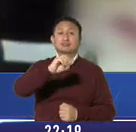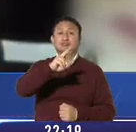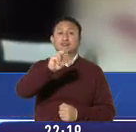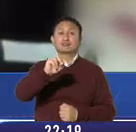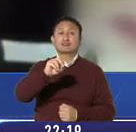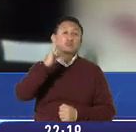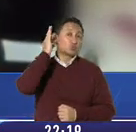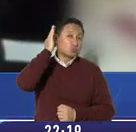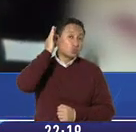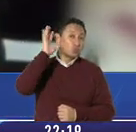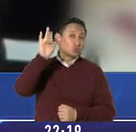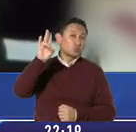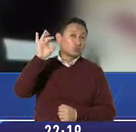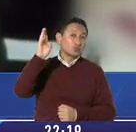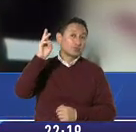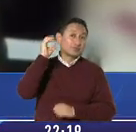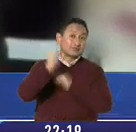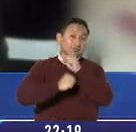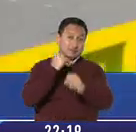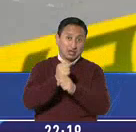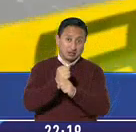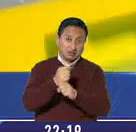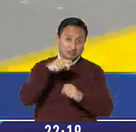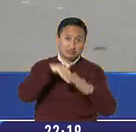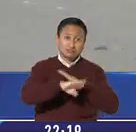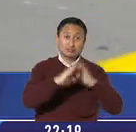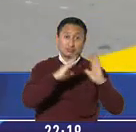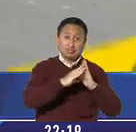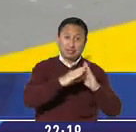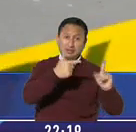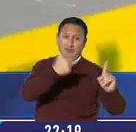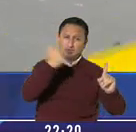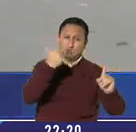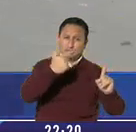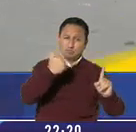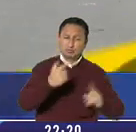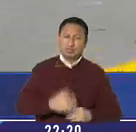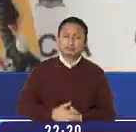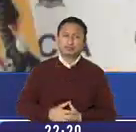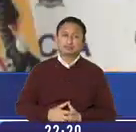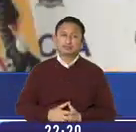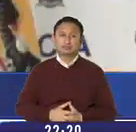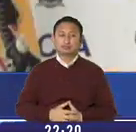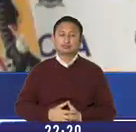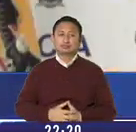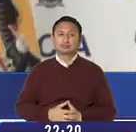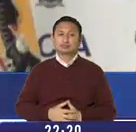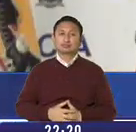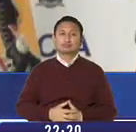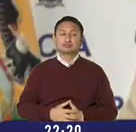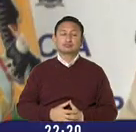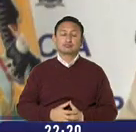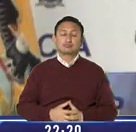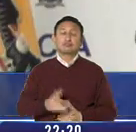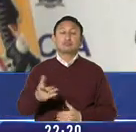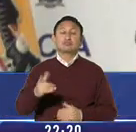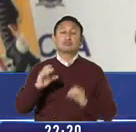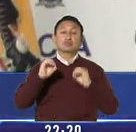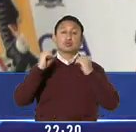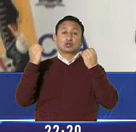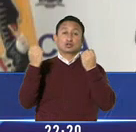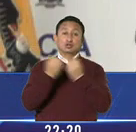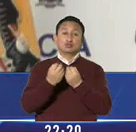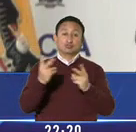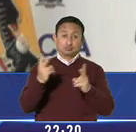76 años, fue acribillada dentro de una casa. Habría sido una víctima colateral de sicarios. Son organizaciones criminales